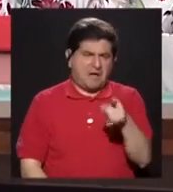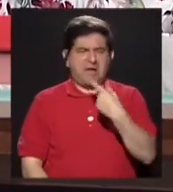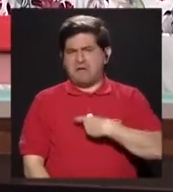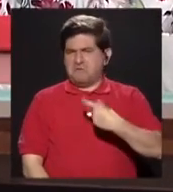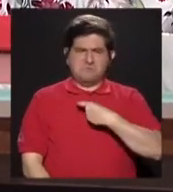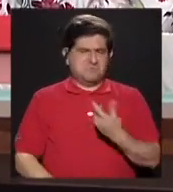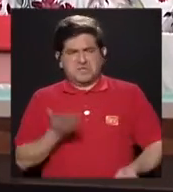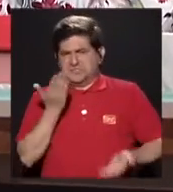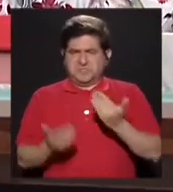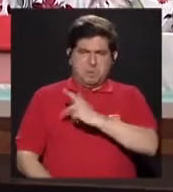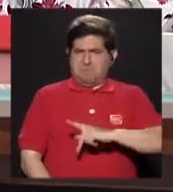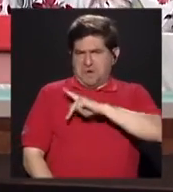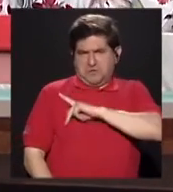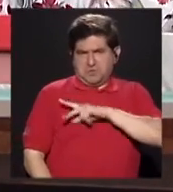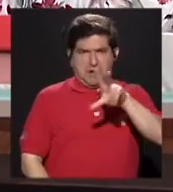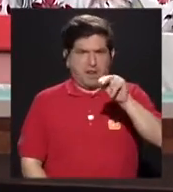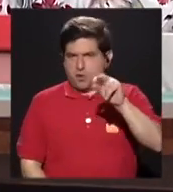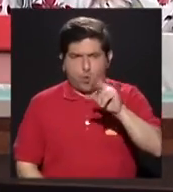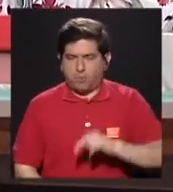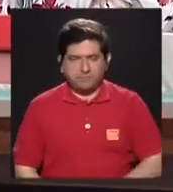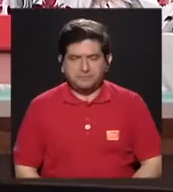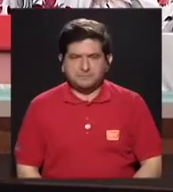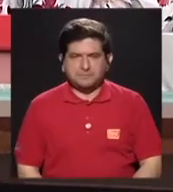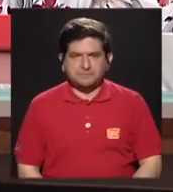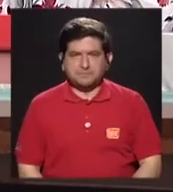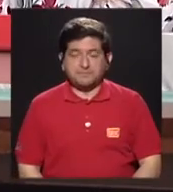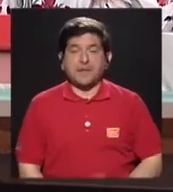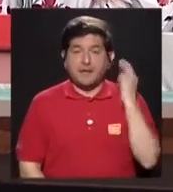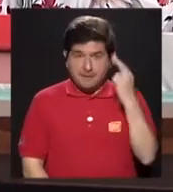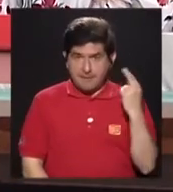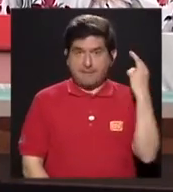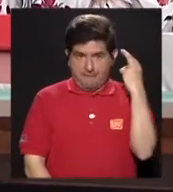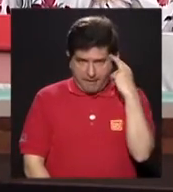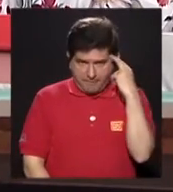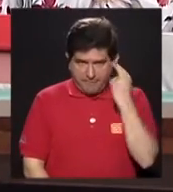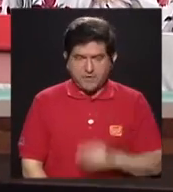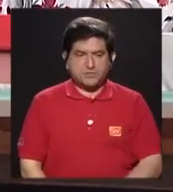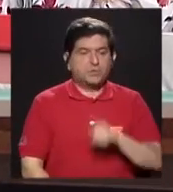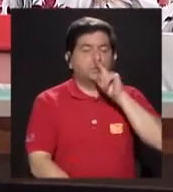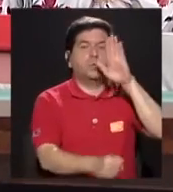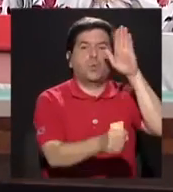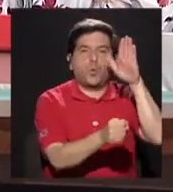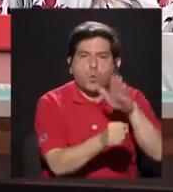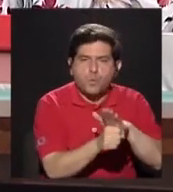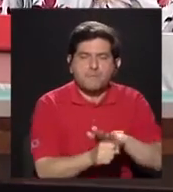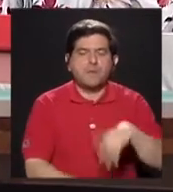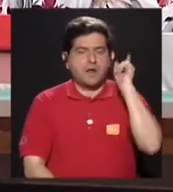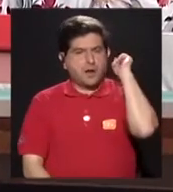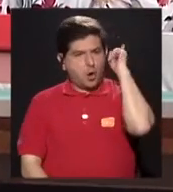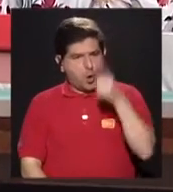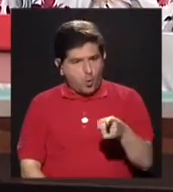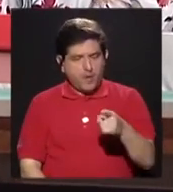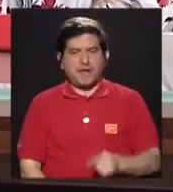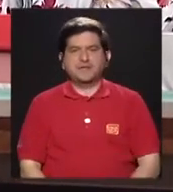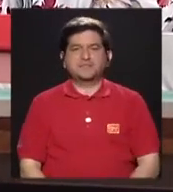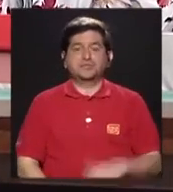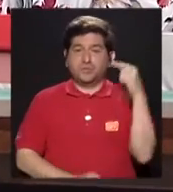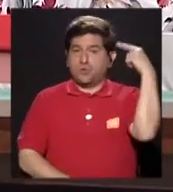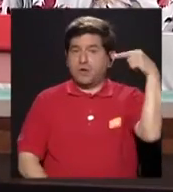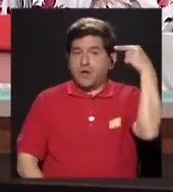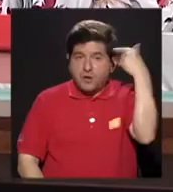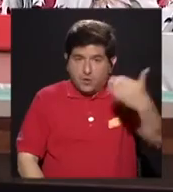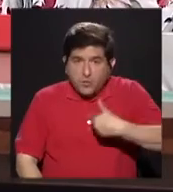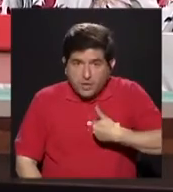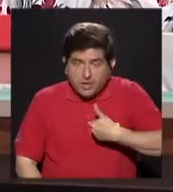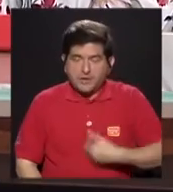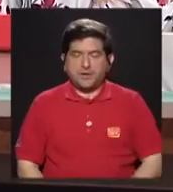o antojadizo perdón sino que tiene que ver precisamente con el cumplimiento de obligaciones estatales el